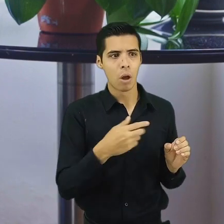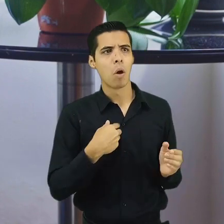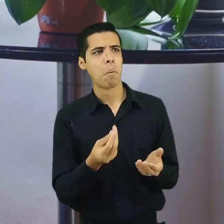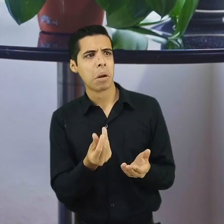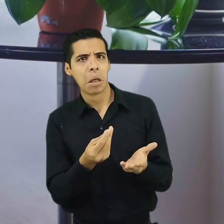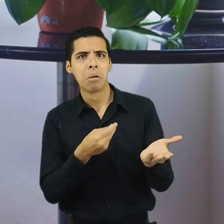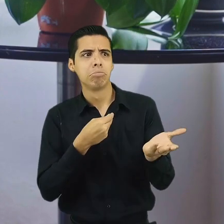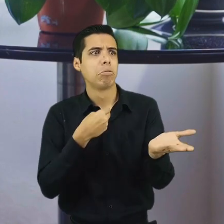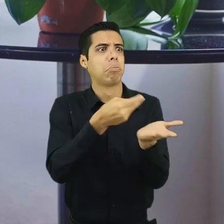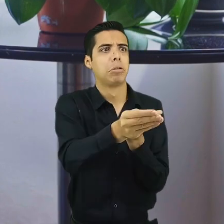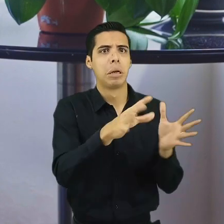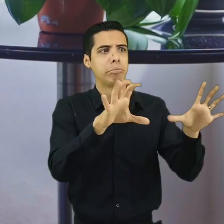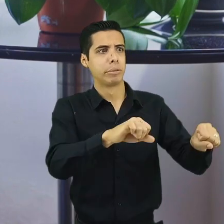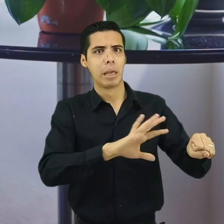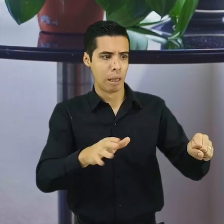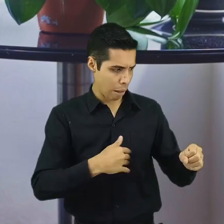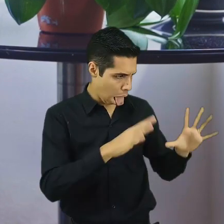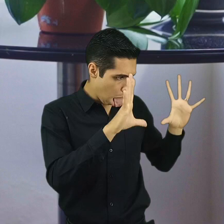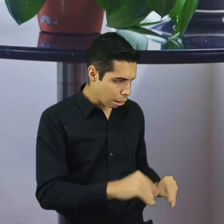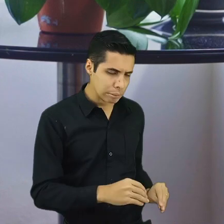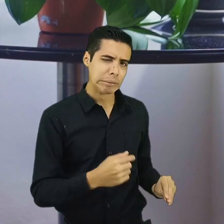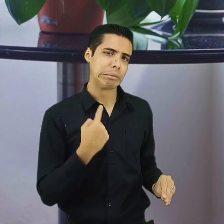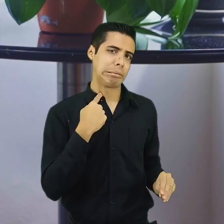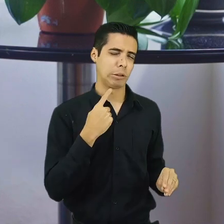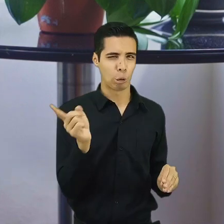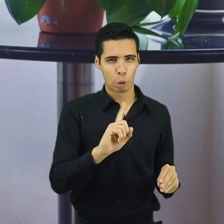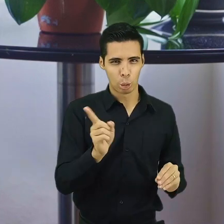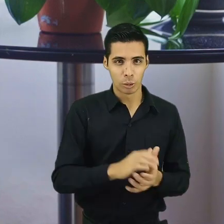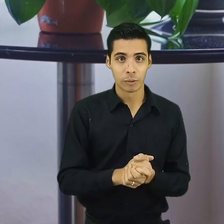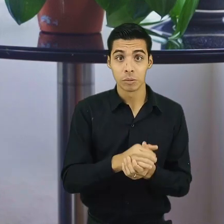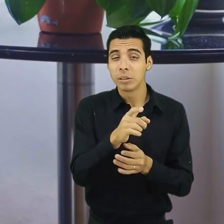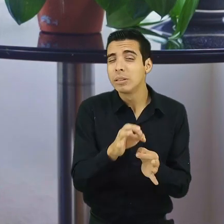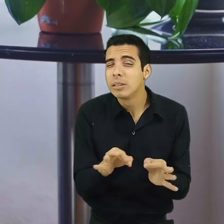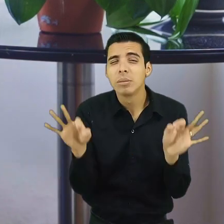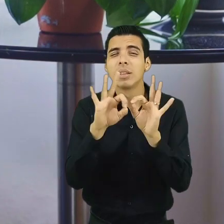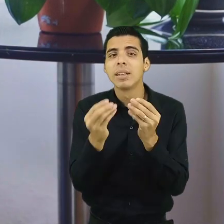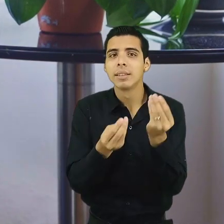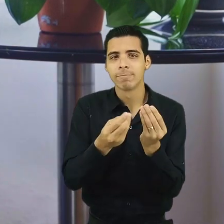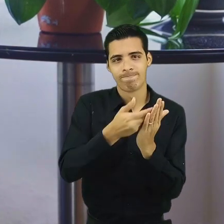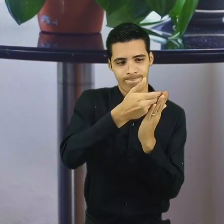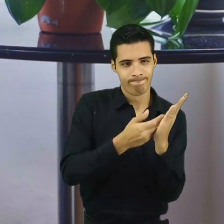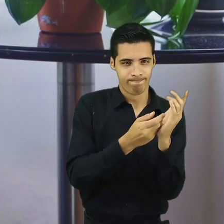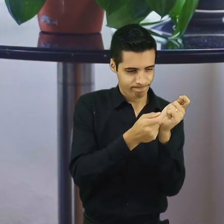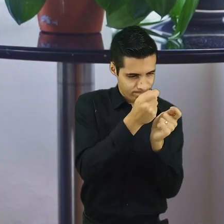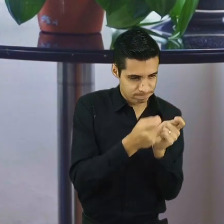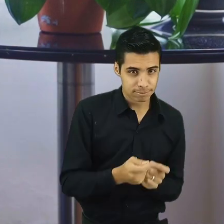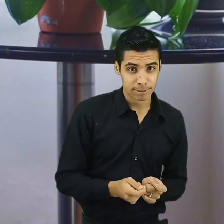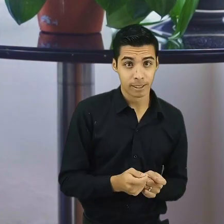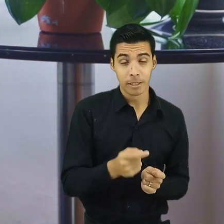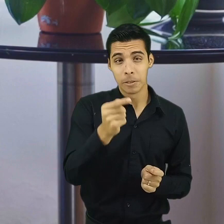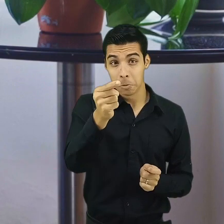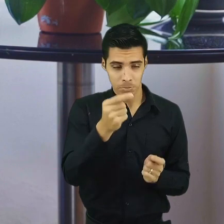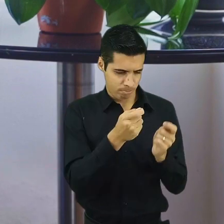herramientas es a través del presupuesto, dado que dentro de este puedes destinar mes a mes el dinero que vas a apartar para invertir. En medio de este